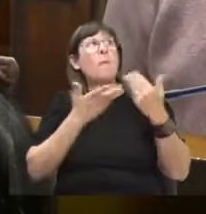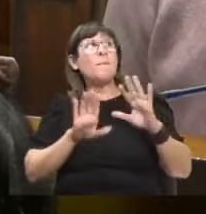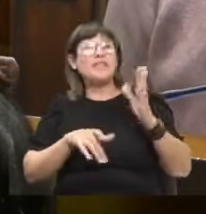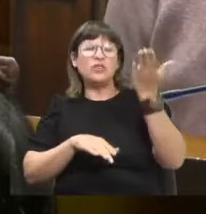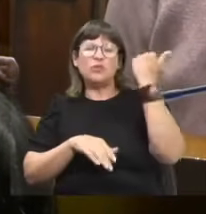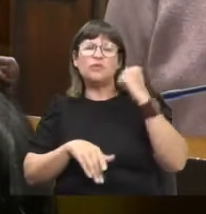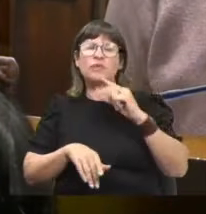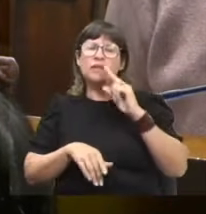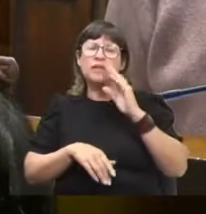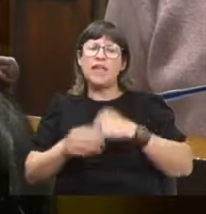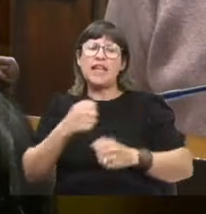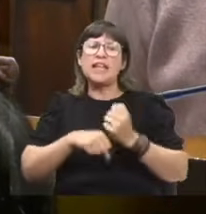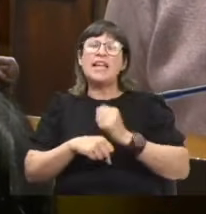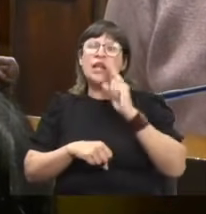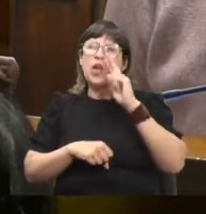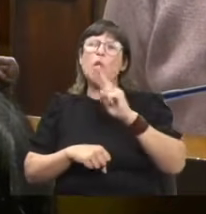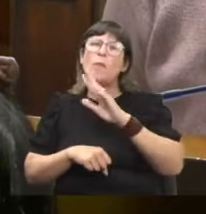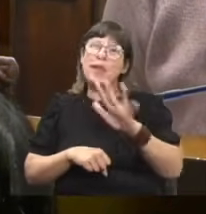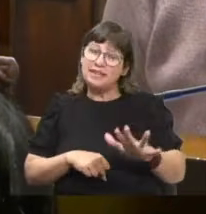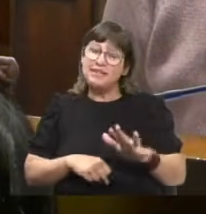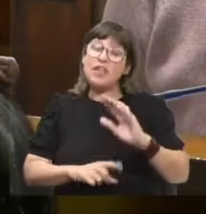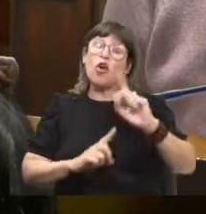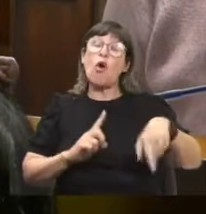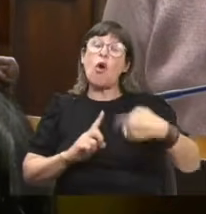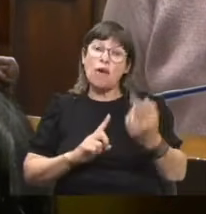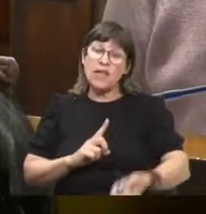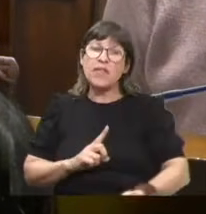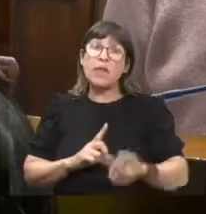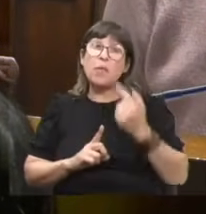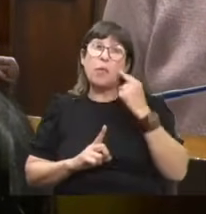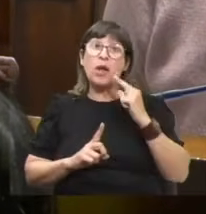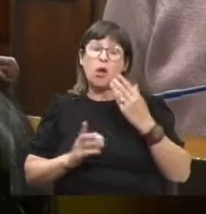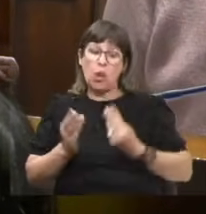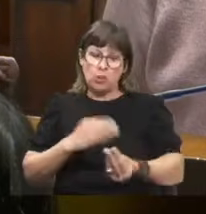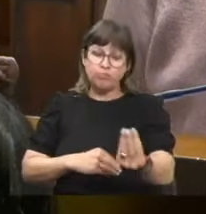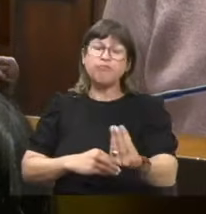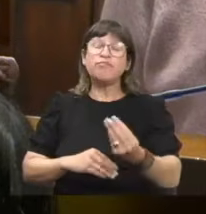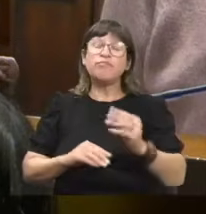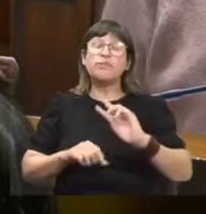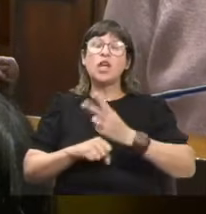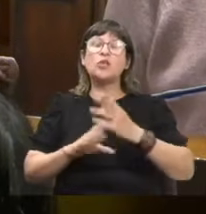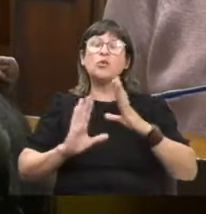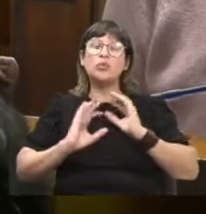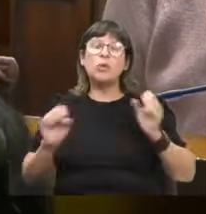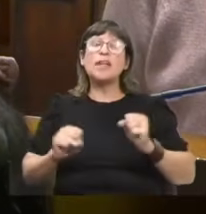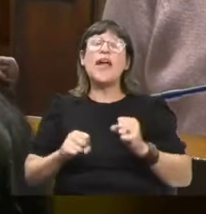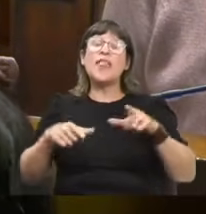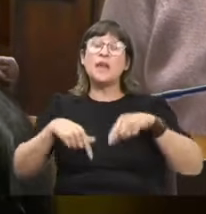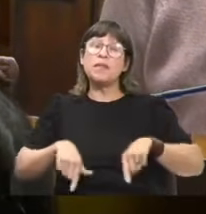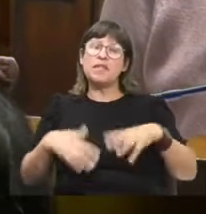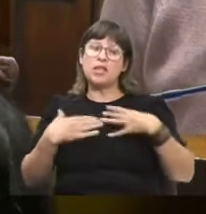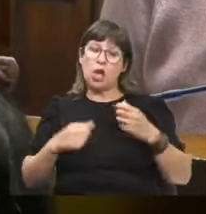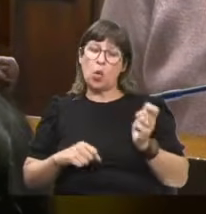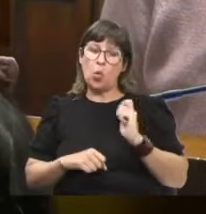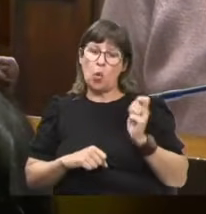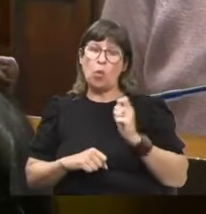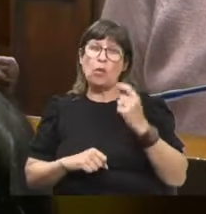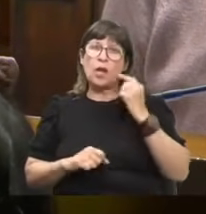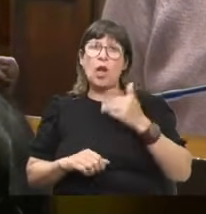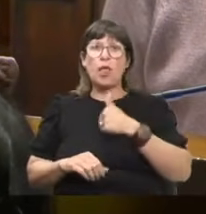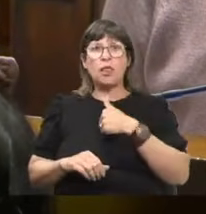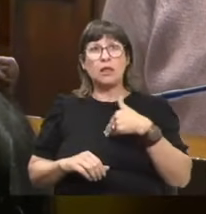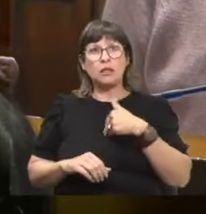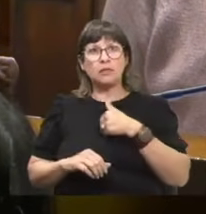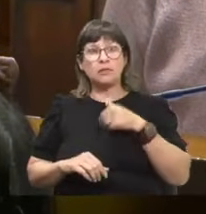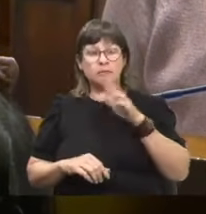el año 2005 y luego, cuando fui subsecretaria del Ministerio de Salud Pública, desde el rol del